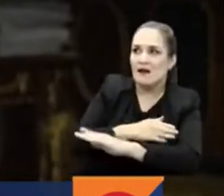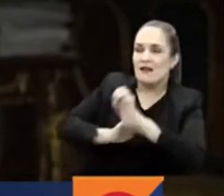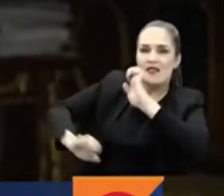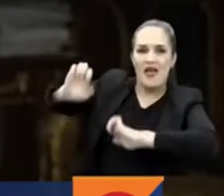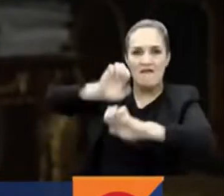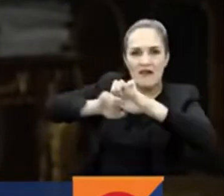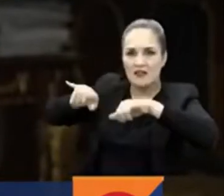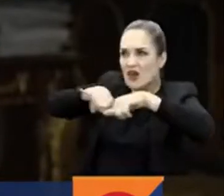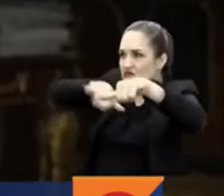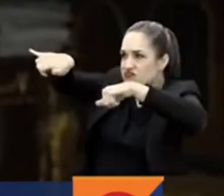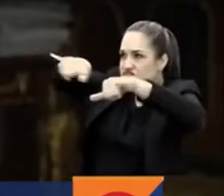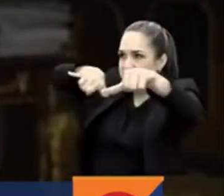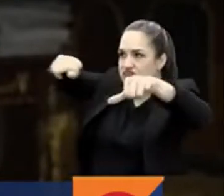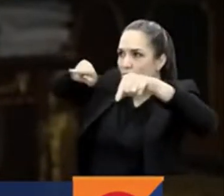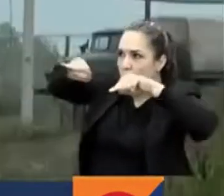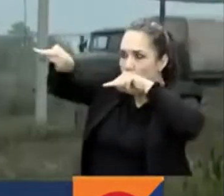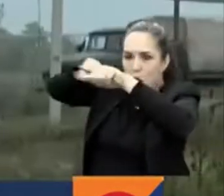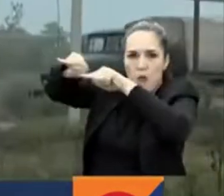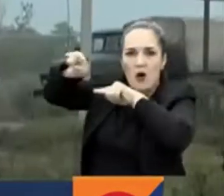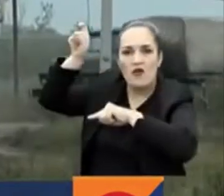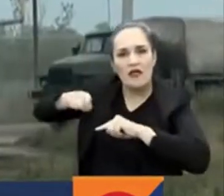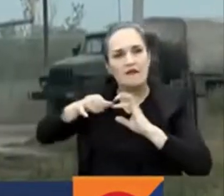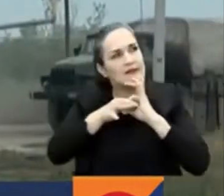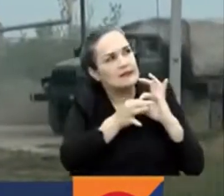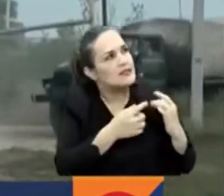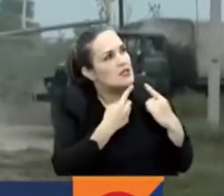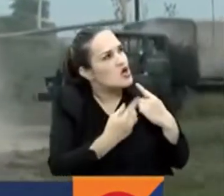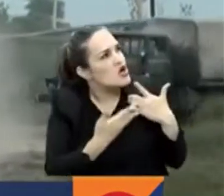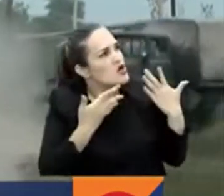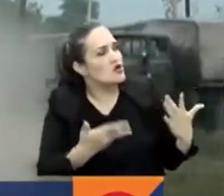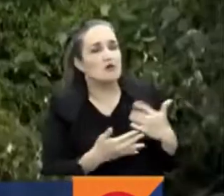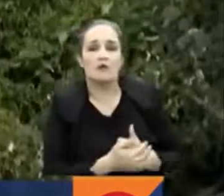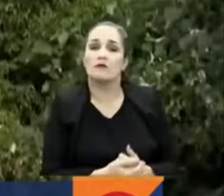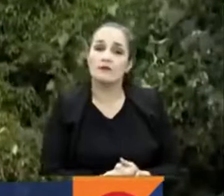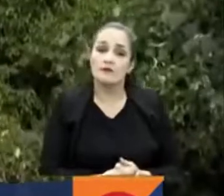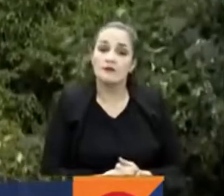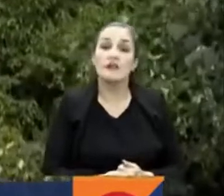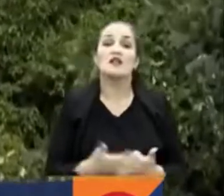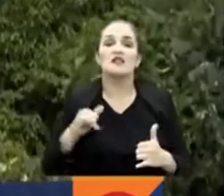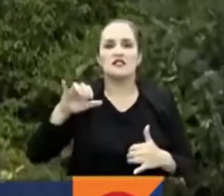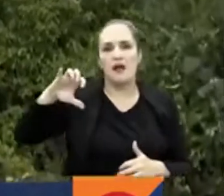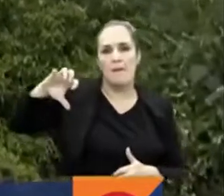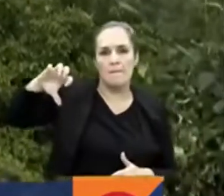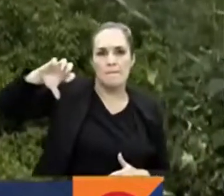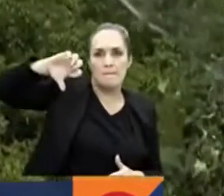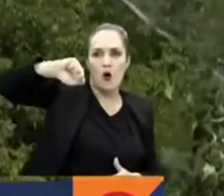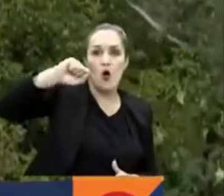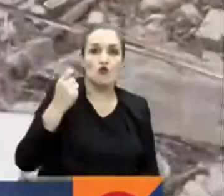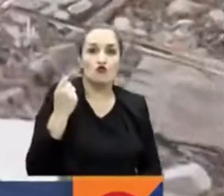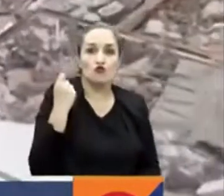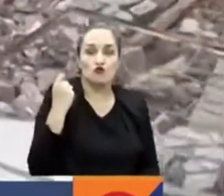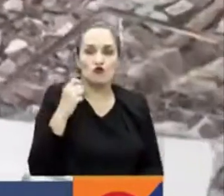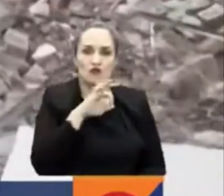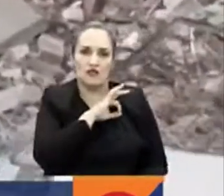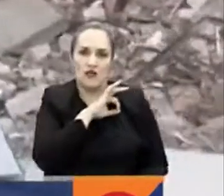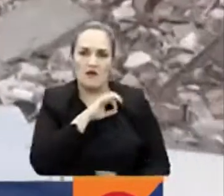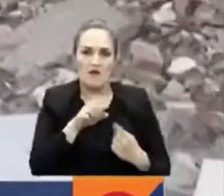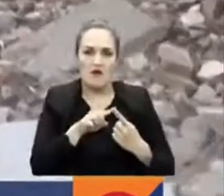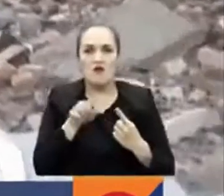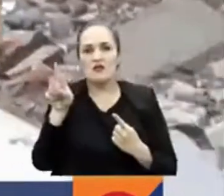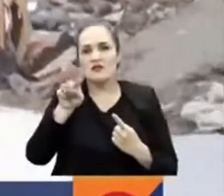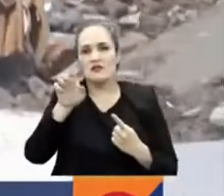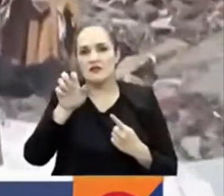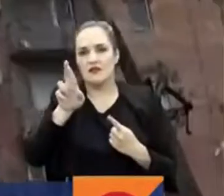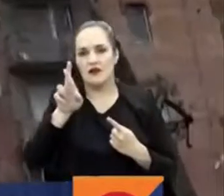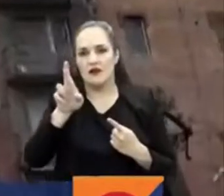esto con nuestros aliados todos los días. Las fuerzas rusas ya conquistaron Severodonetsk el sábado e ingresaron a Lisichansk, 2 ciudades